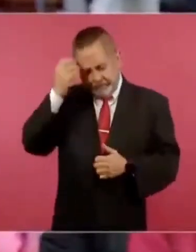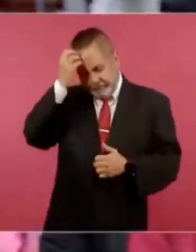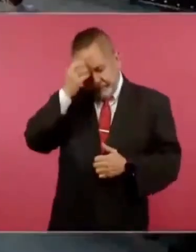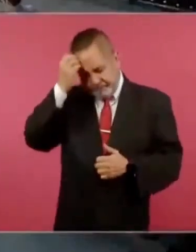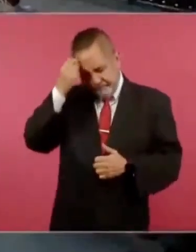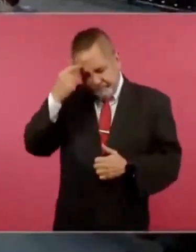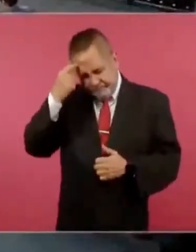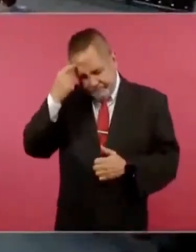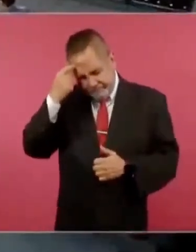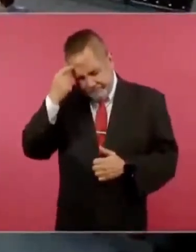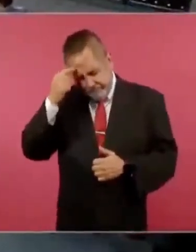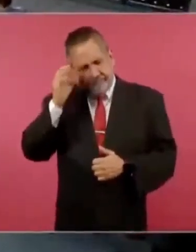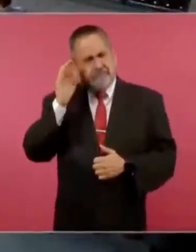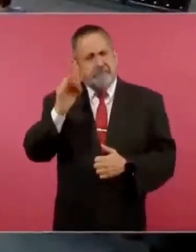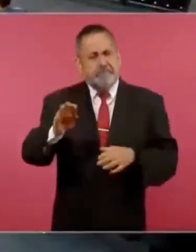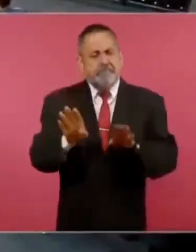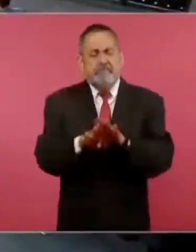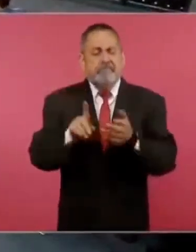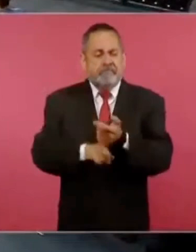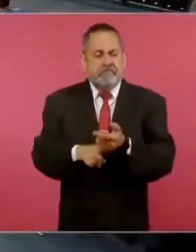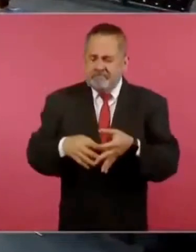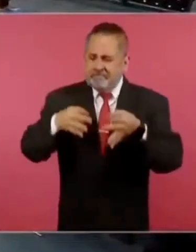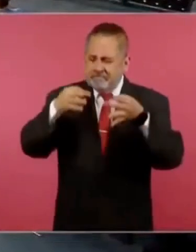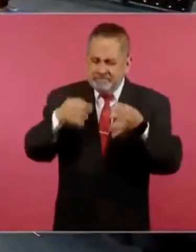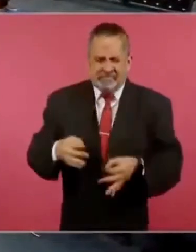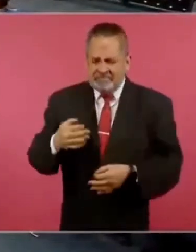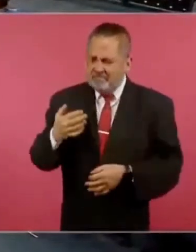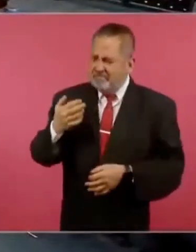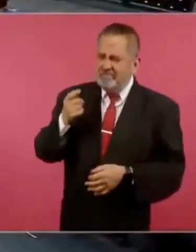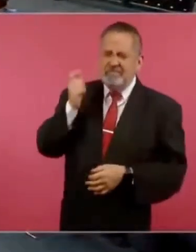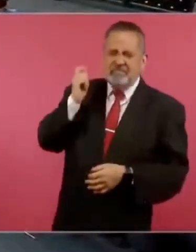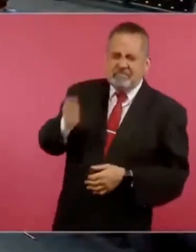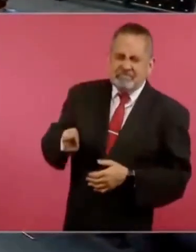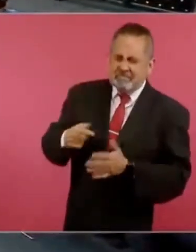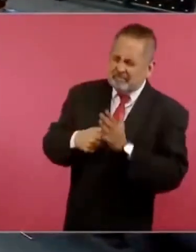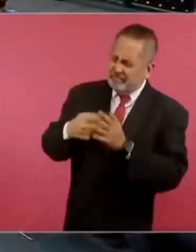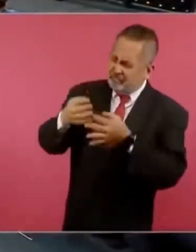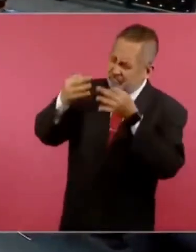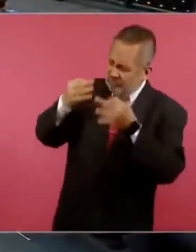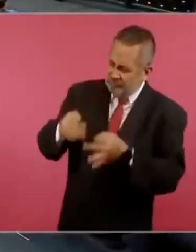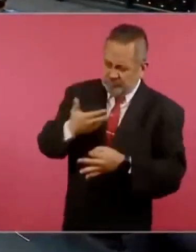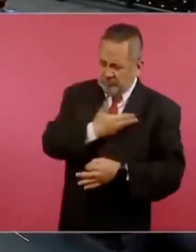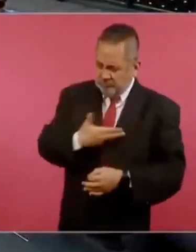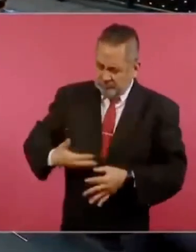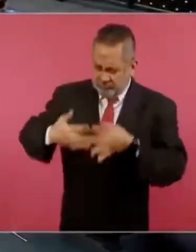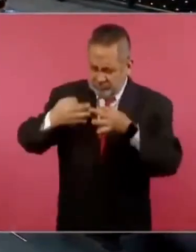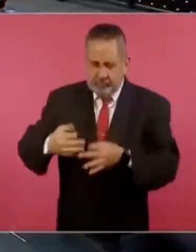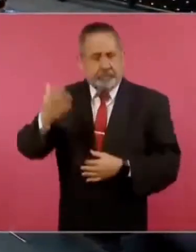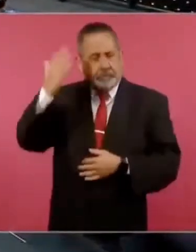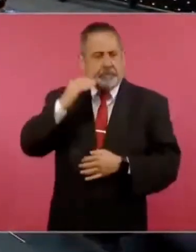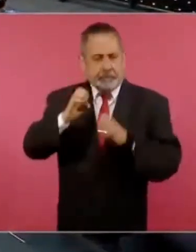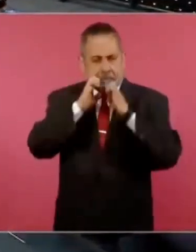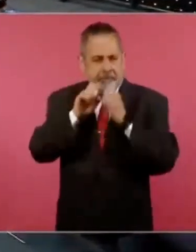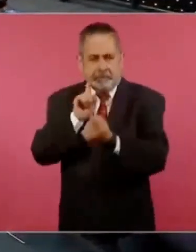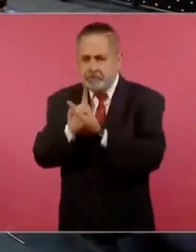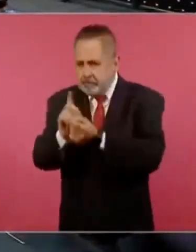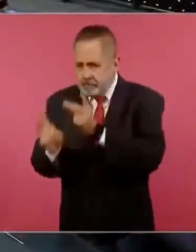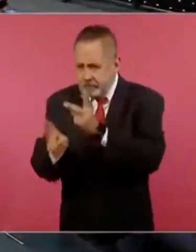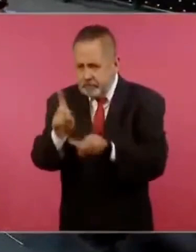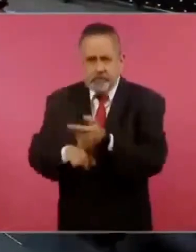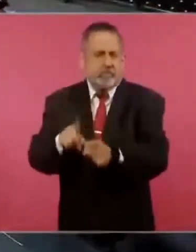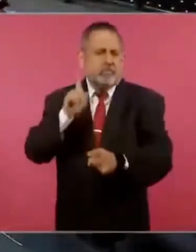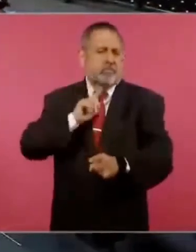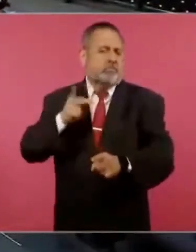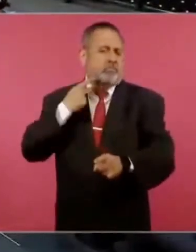reflexionar sobre qué es la legitimidad. Y al hacerle yo una consulta en una entrevista a una